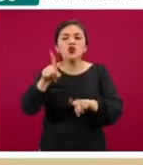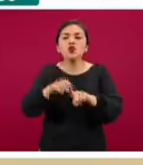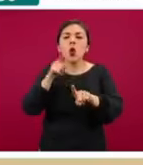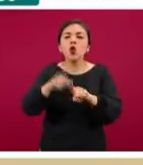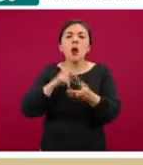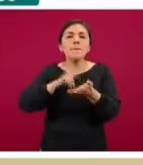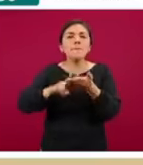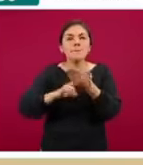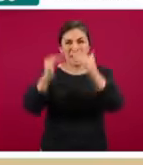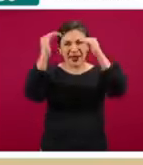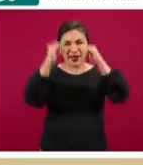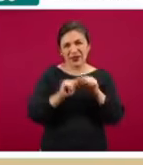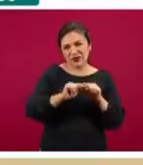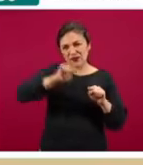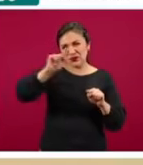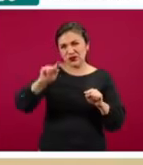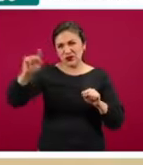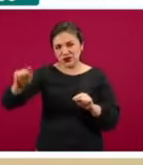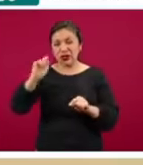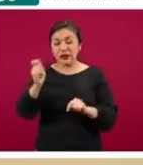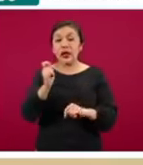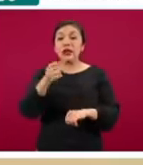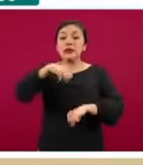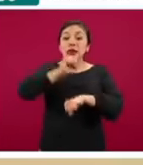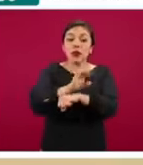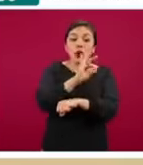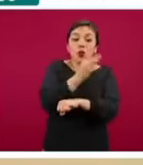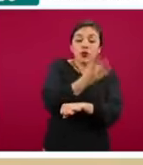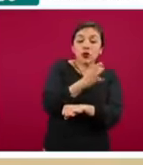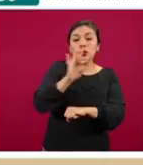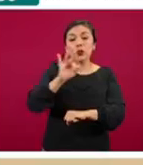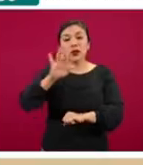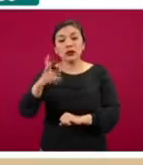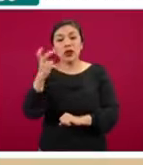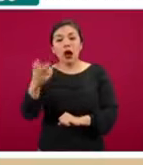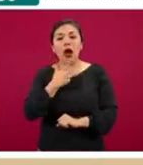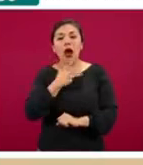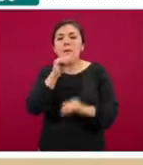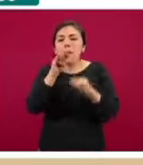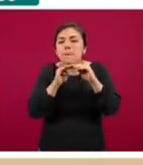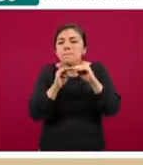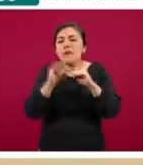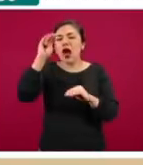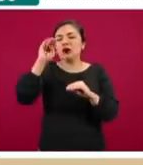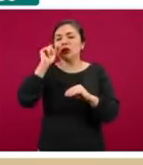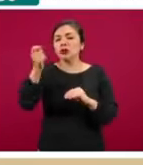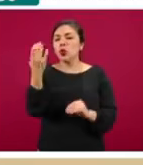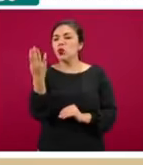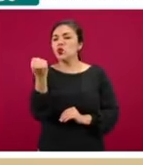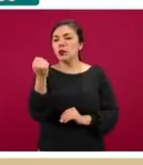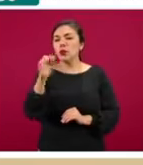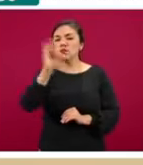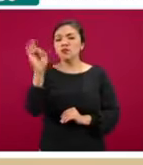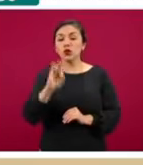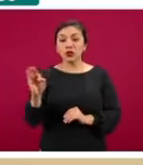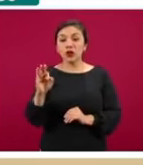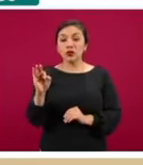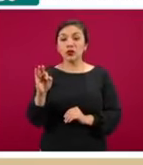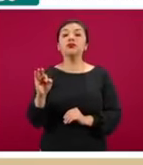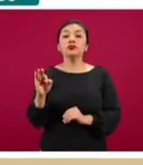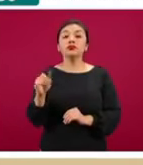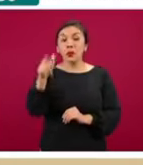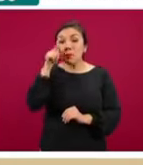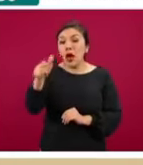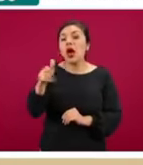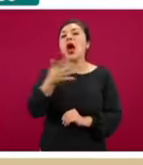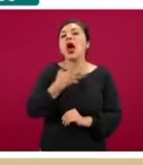color verde, que para el cierre entre la semana 44 y 45 tiene un incremento del 9%, y podemos